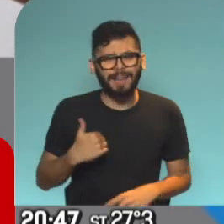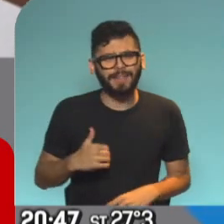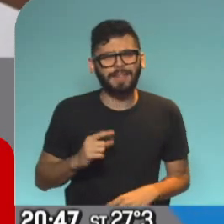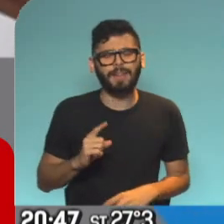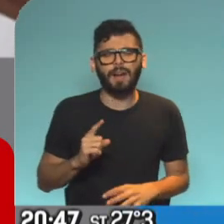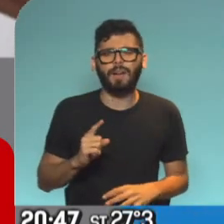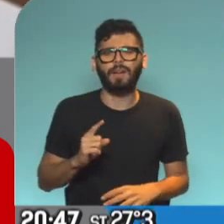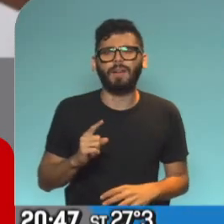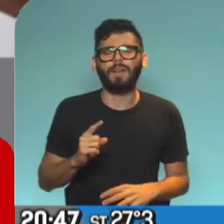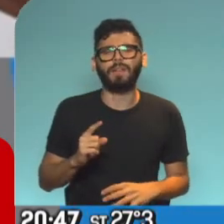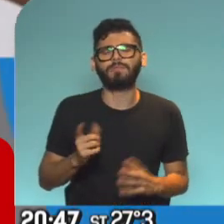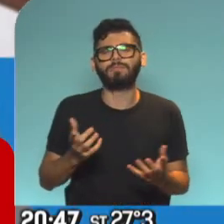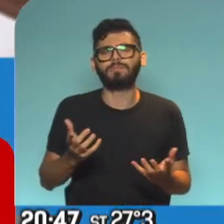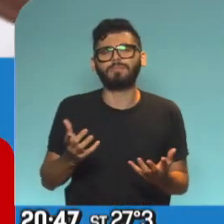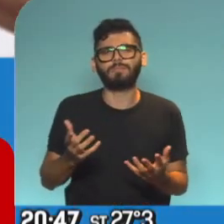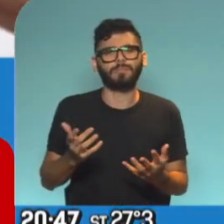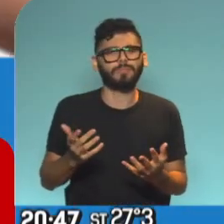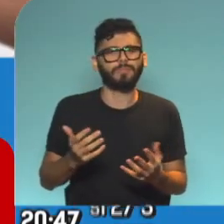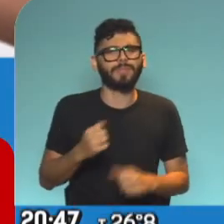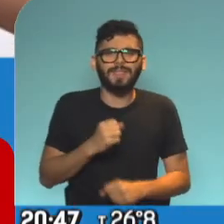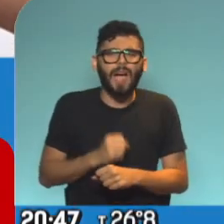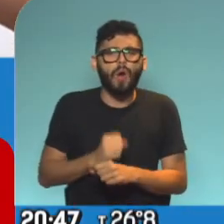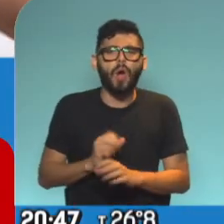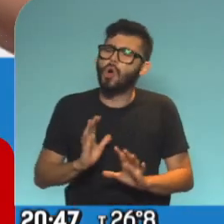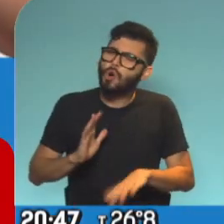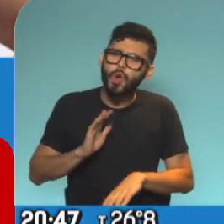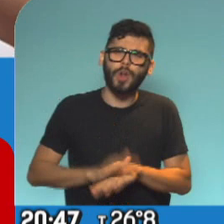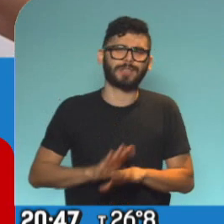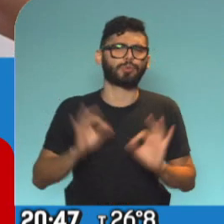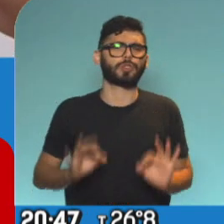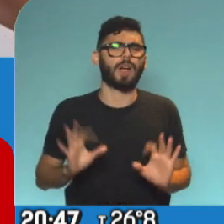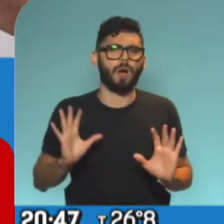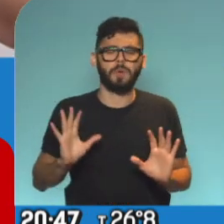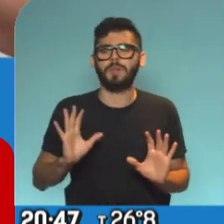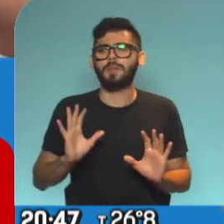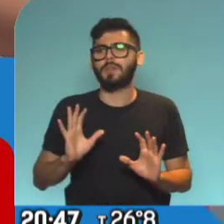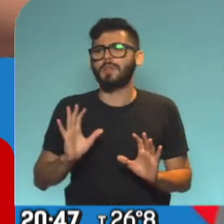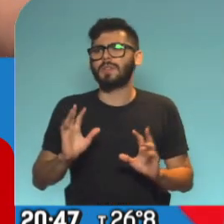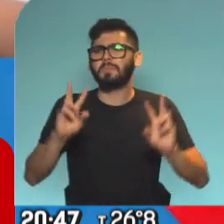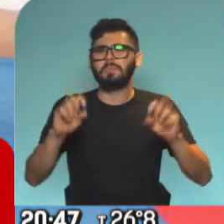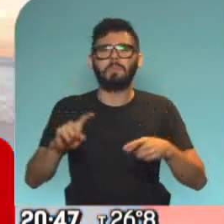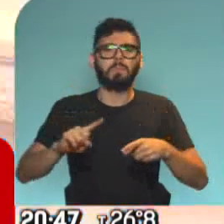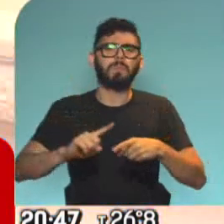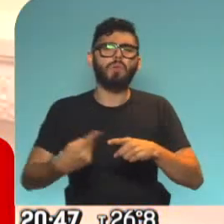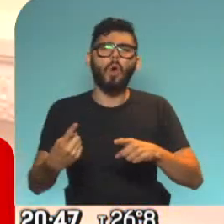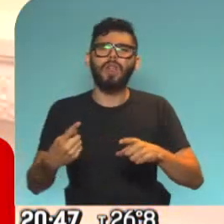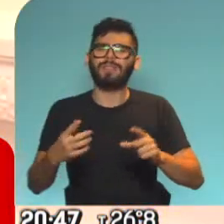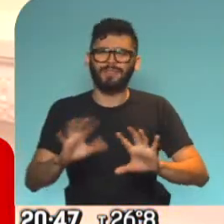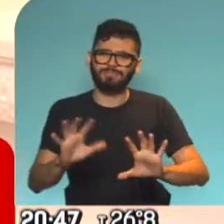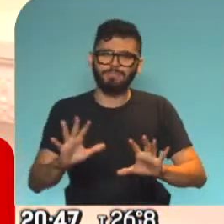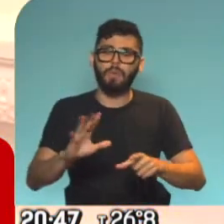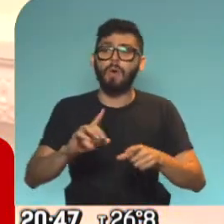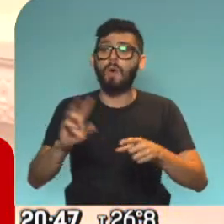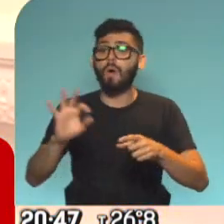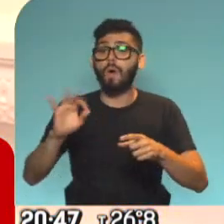ha sido trabajar con responsabilidad, sin banderías políticas, ni